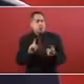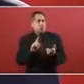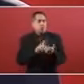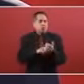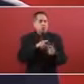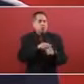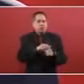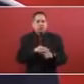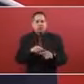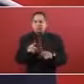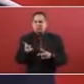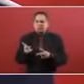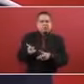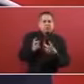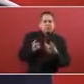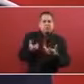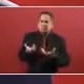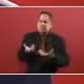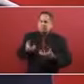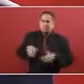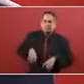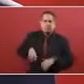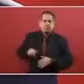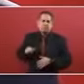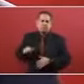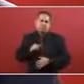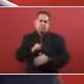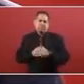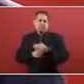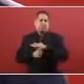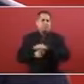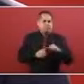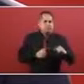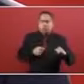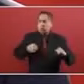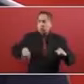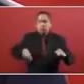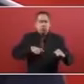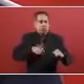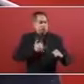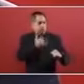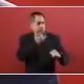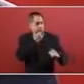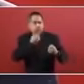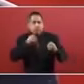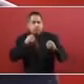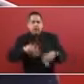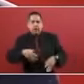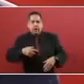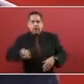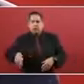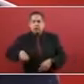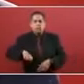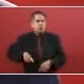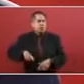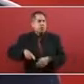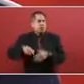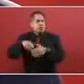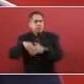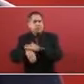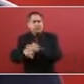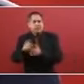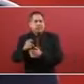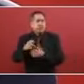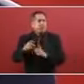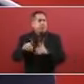del atraco, no del robo, en detrimento de las finanzas públicas, en